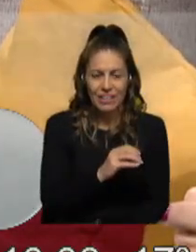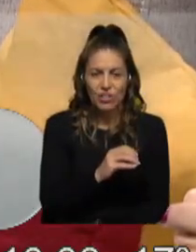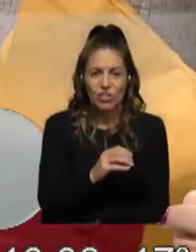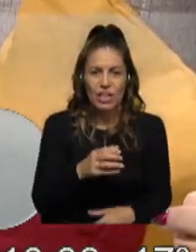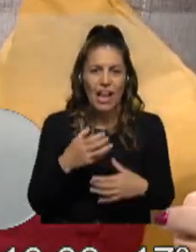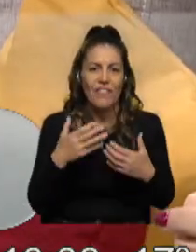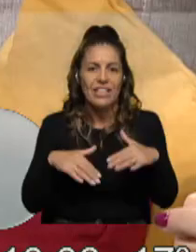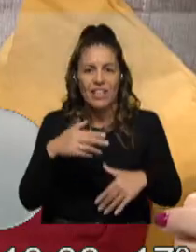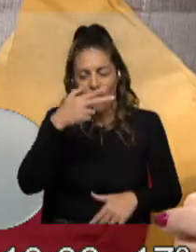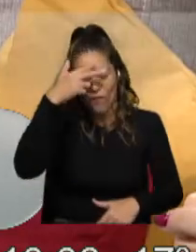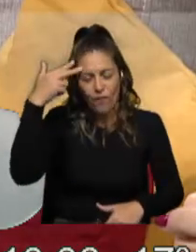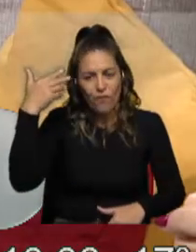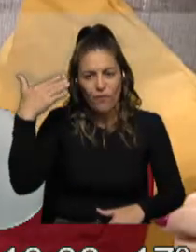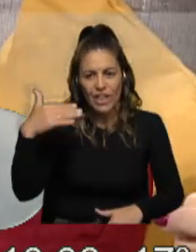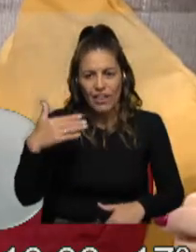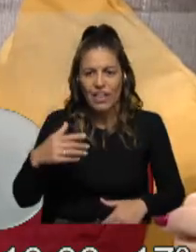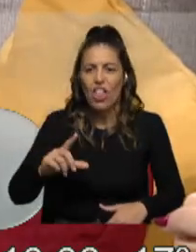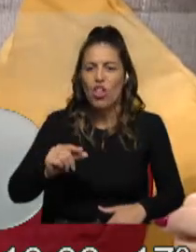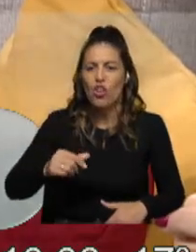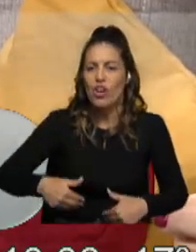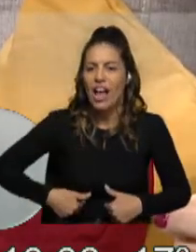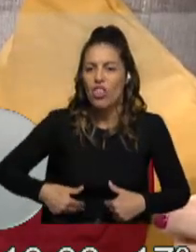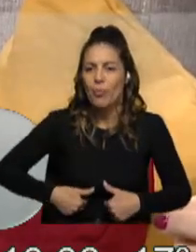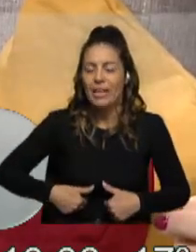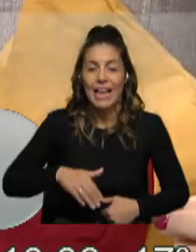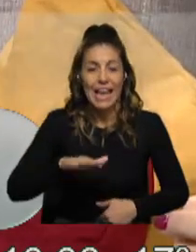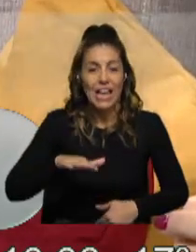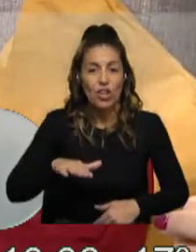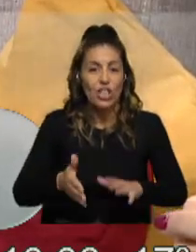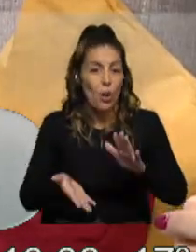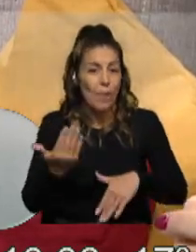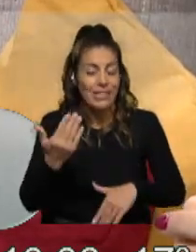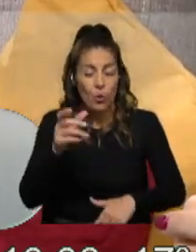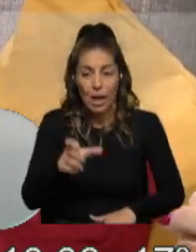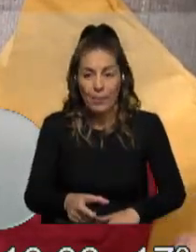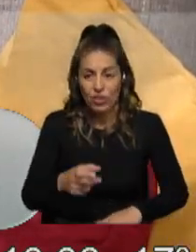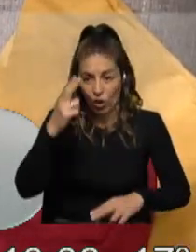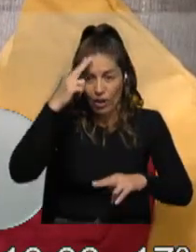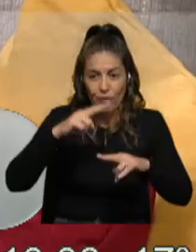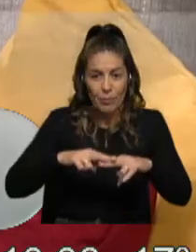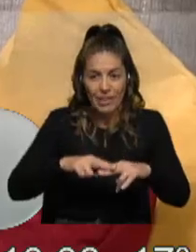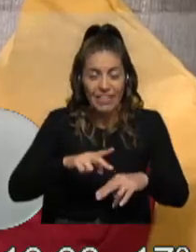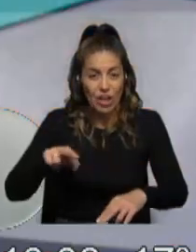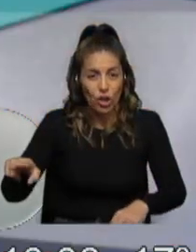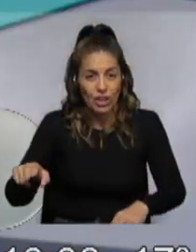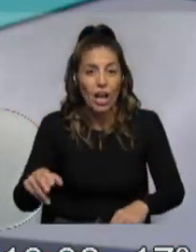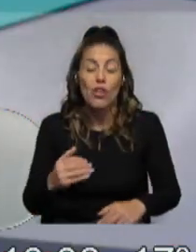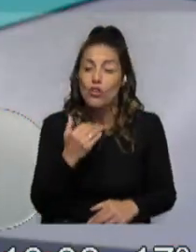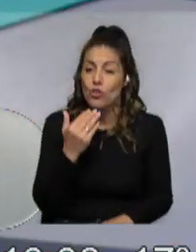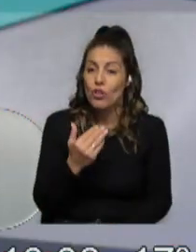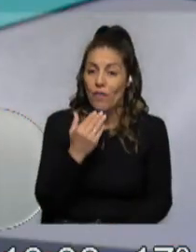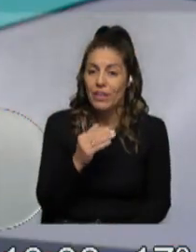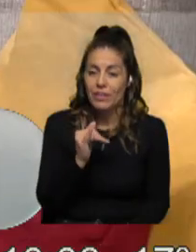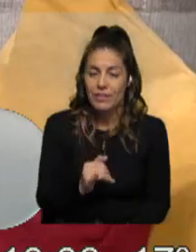veces hay fiebre, hay dolores abdominales, depende, en los niños se da mucho más y en las personas inmunodeprimidas. O sea que en realidad No sabía. Sí, y